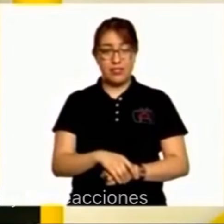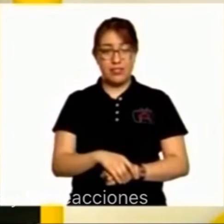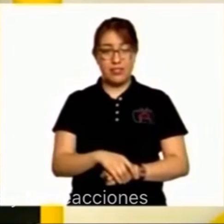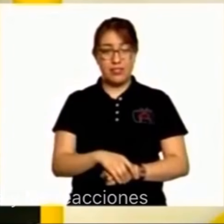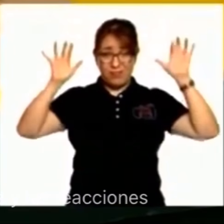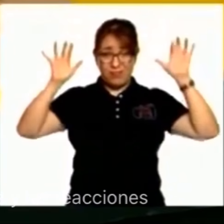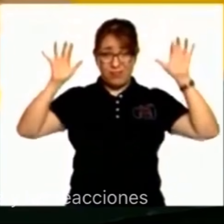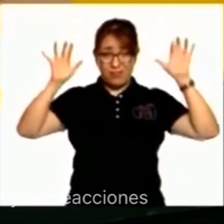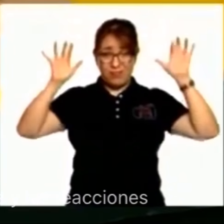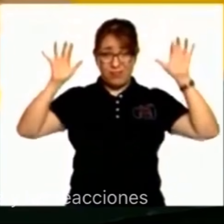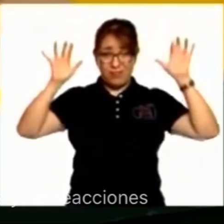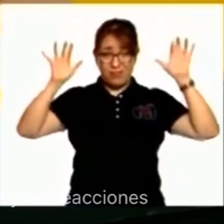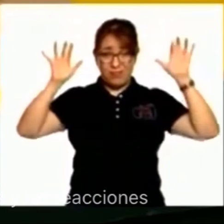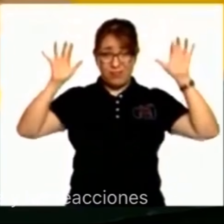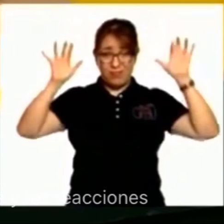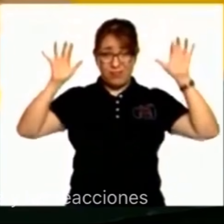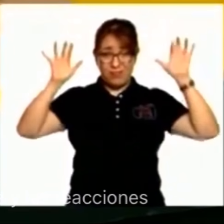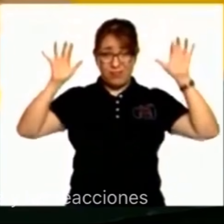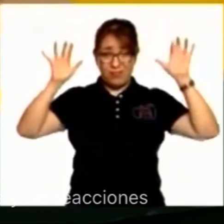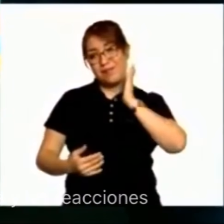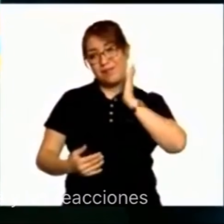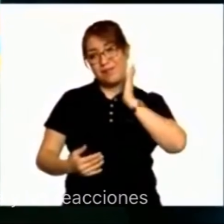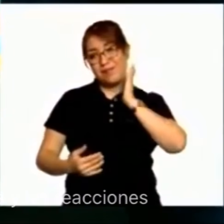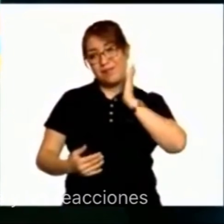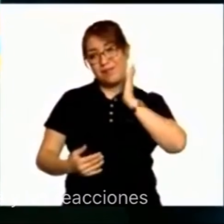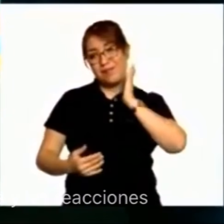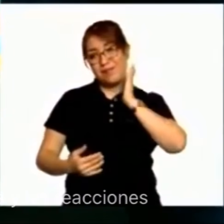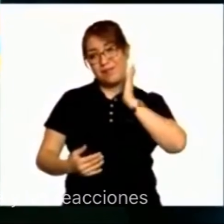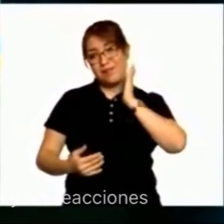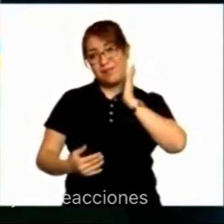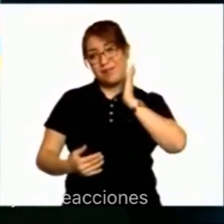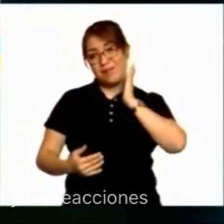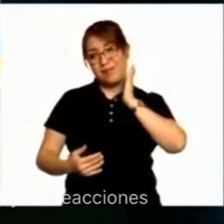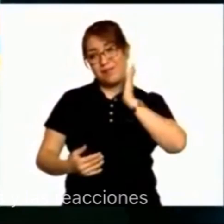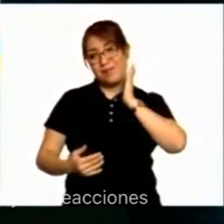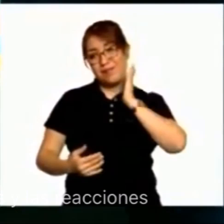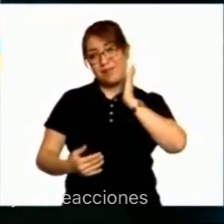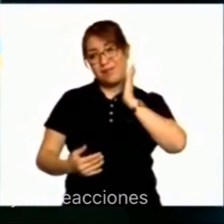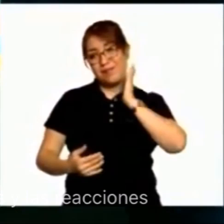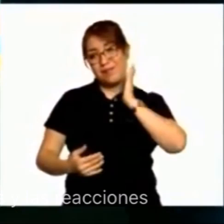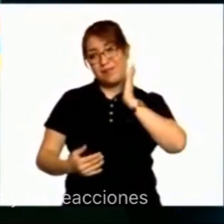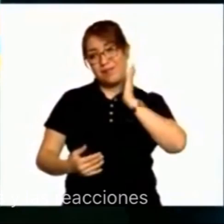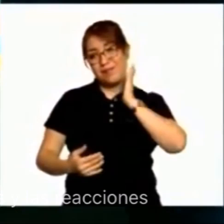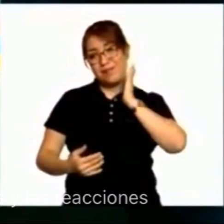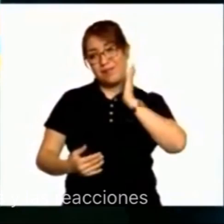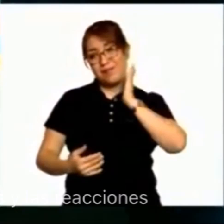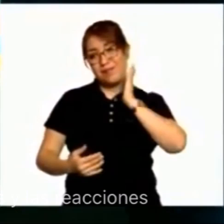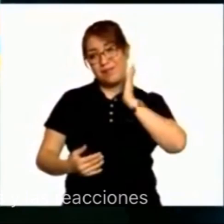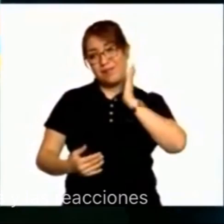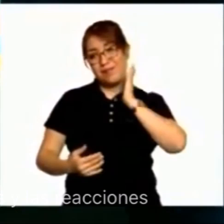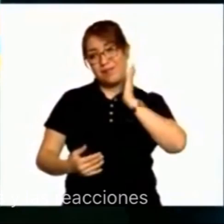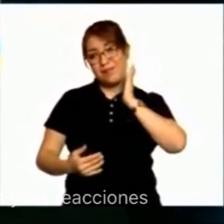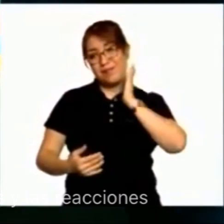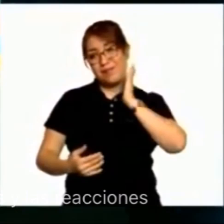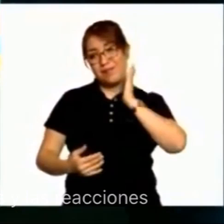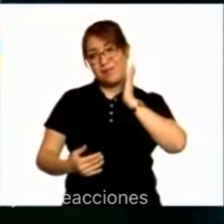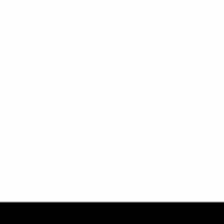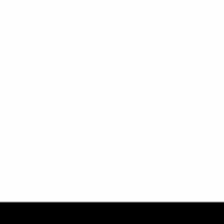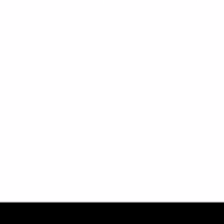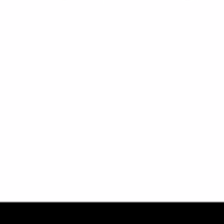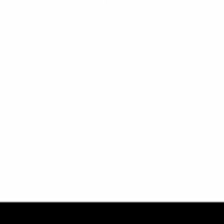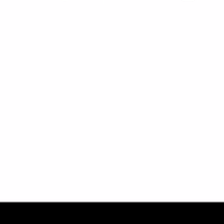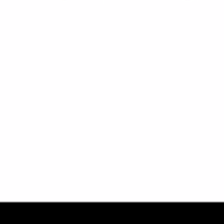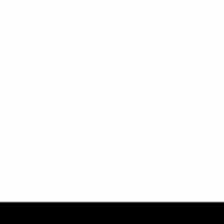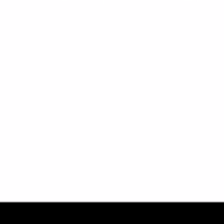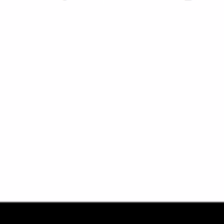con decoraciones y muchos personajes para diferentes situaciones En la sección de hoy conociste varios estilos de sombras básicamente generadas con títeres